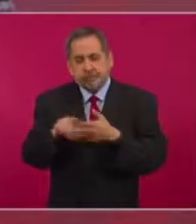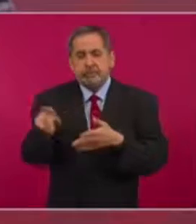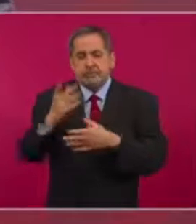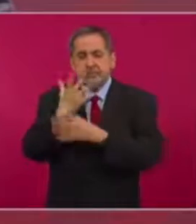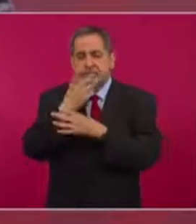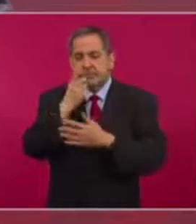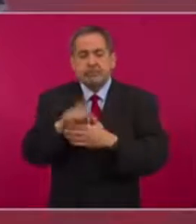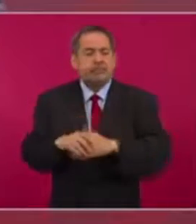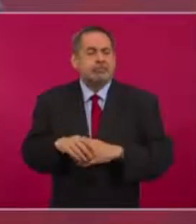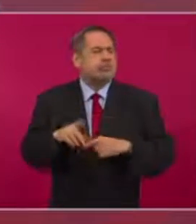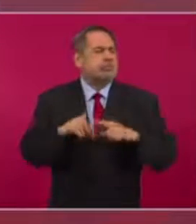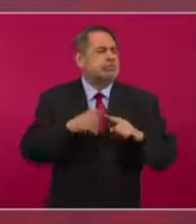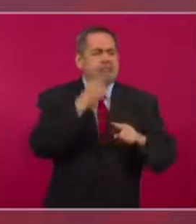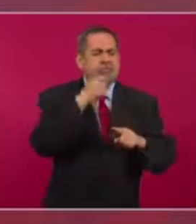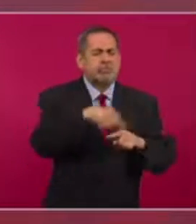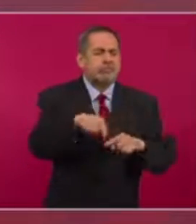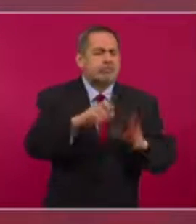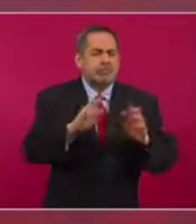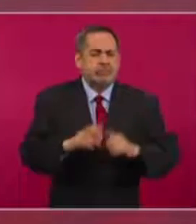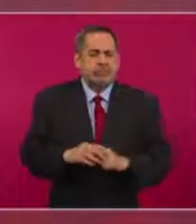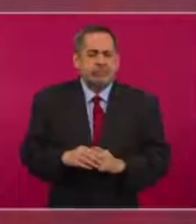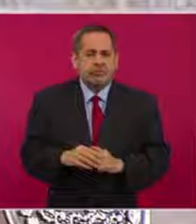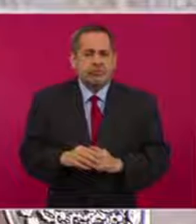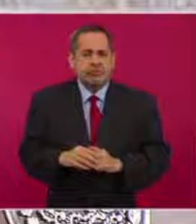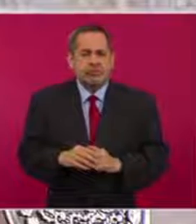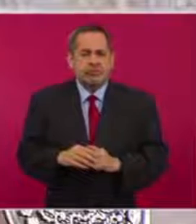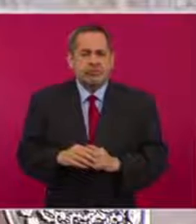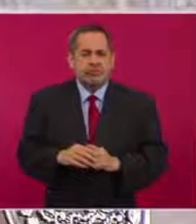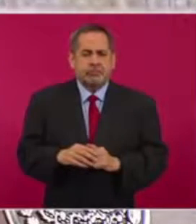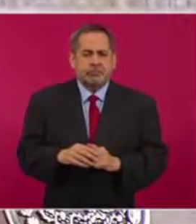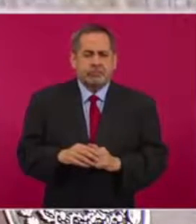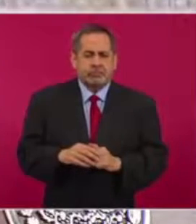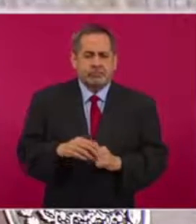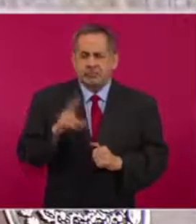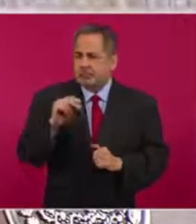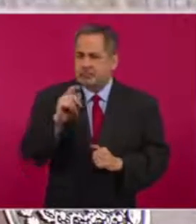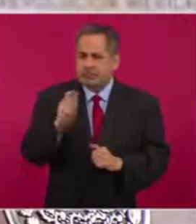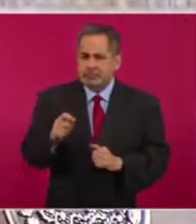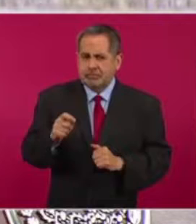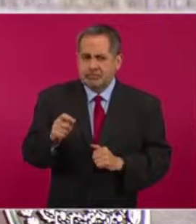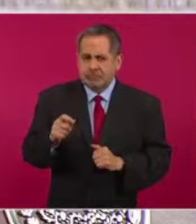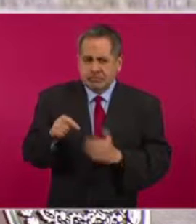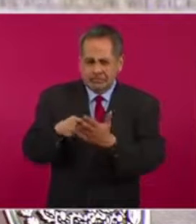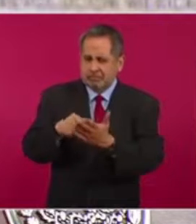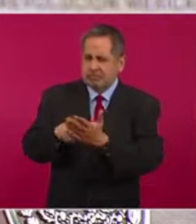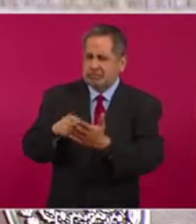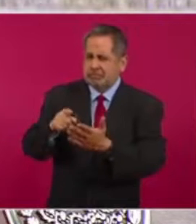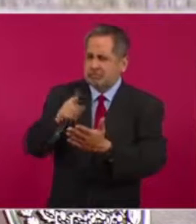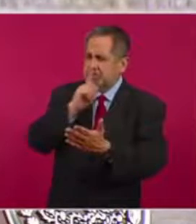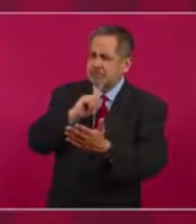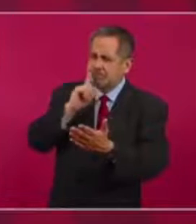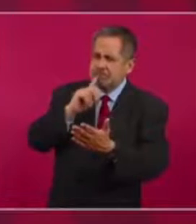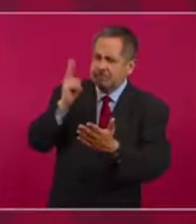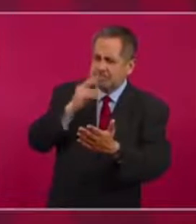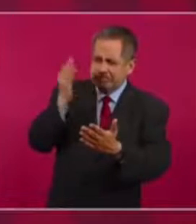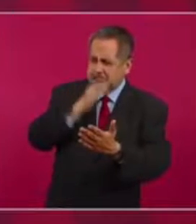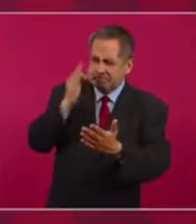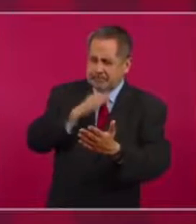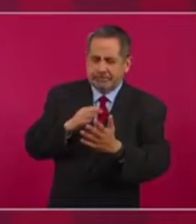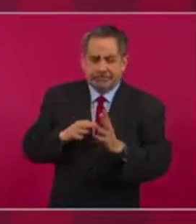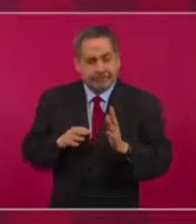y alguien dijo de que no era del todo cierto lo que había planteado,